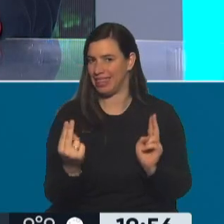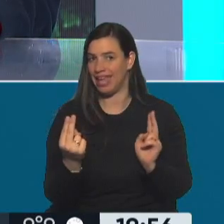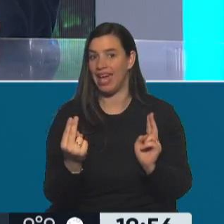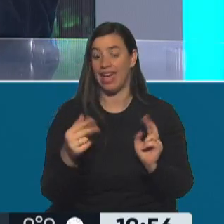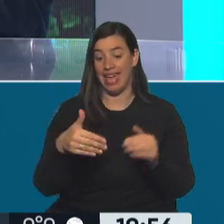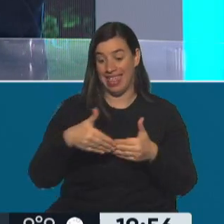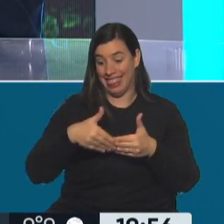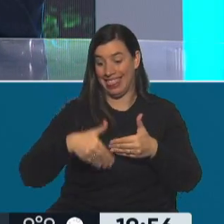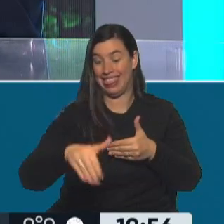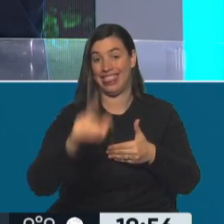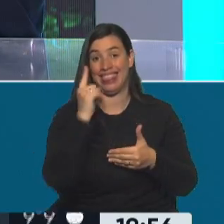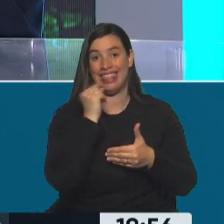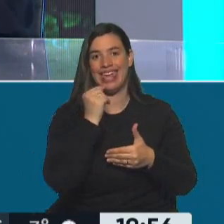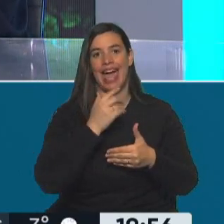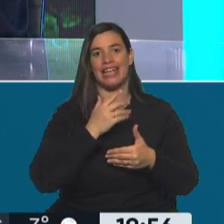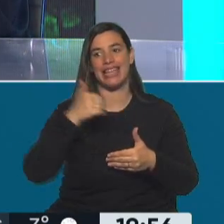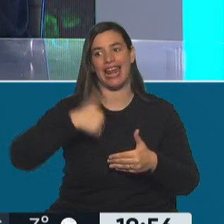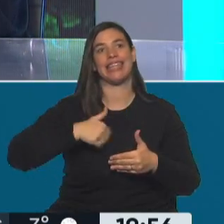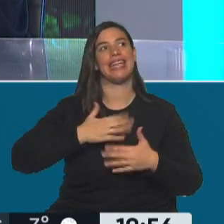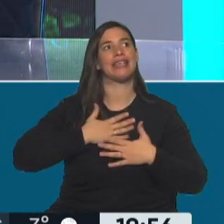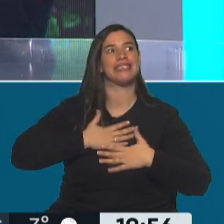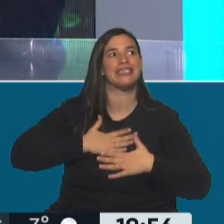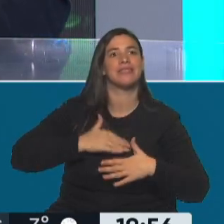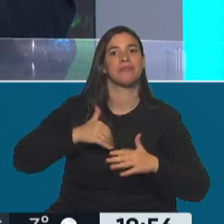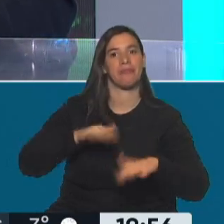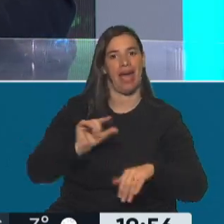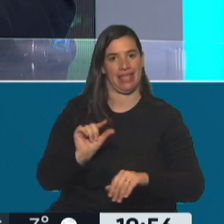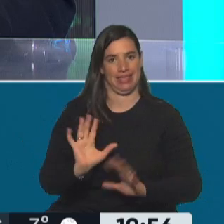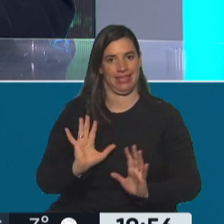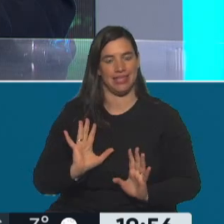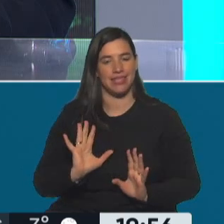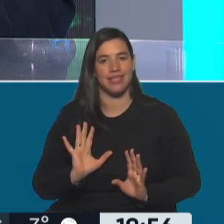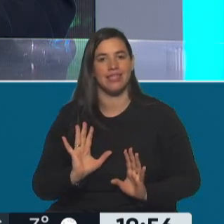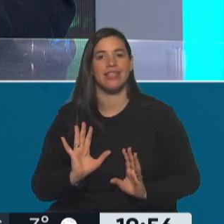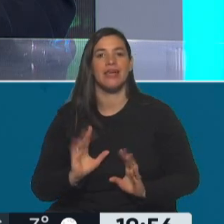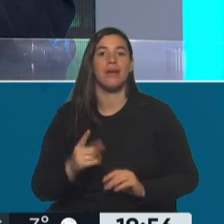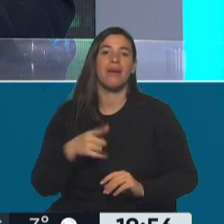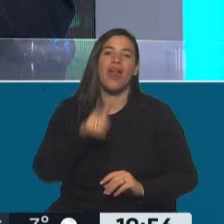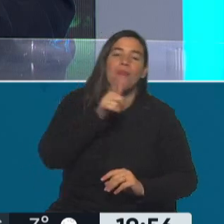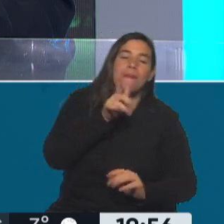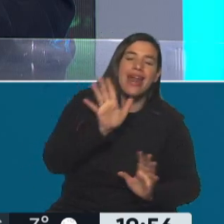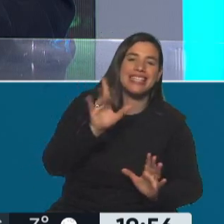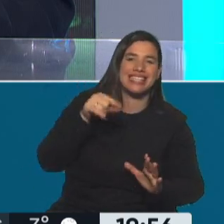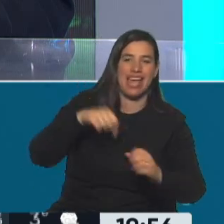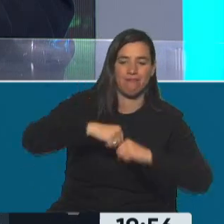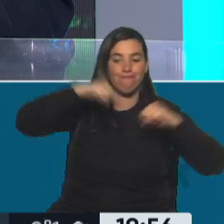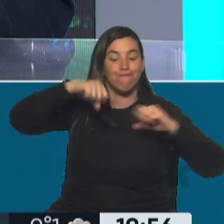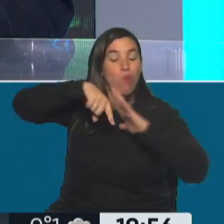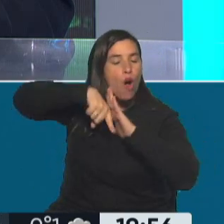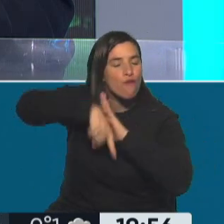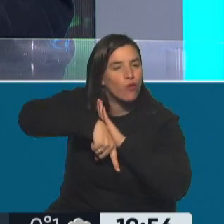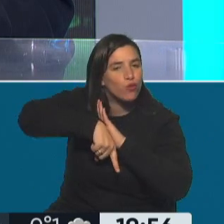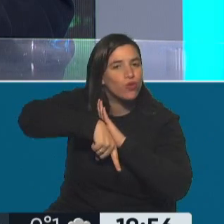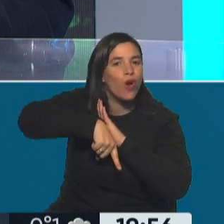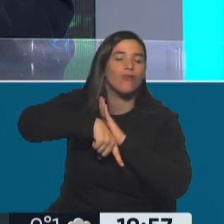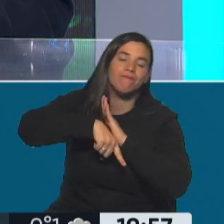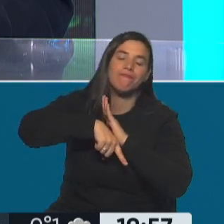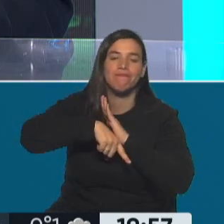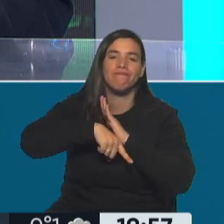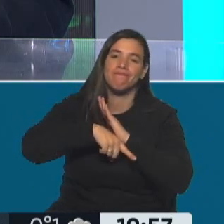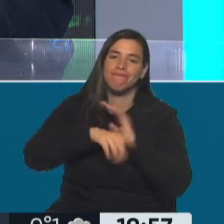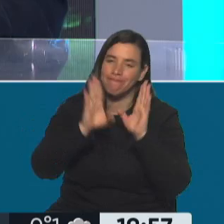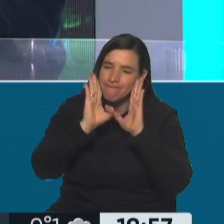hasta después de las PASO que hizo el Fondo y el Ministerio de Economía como para dar un mini respiro en estos días